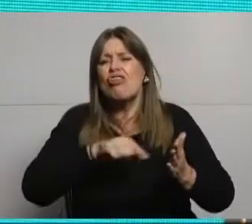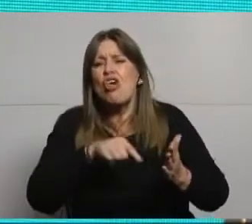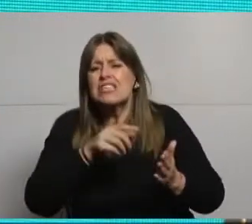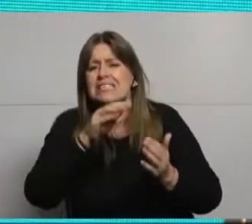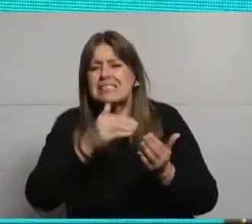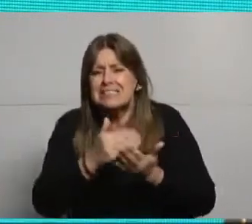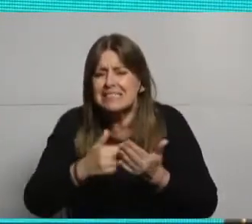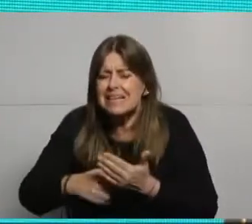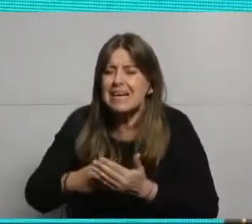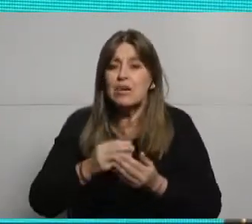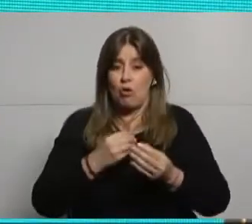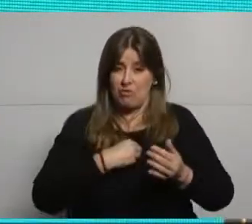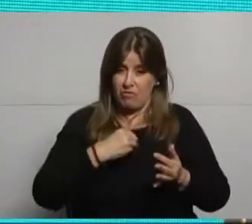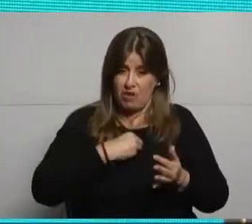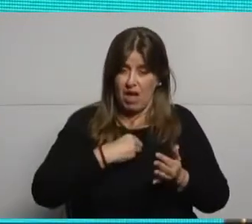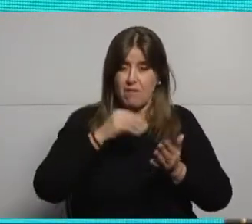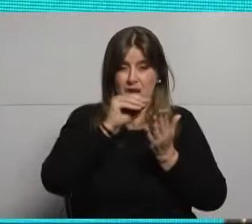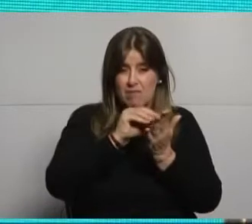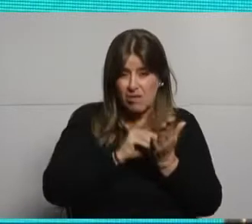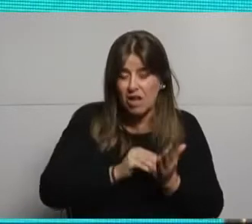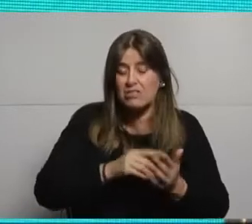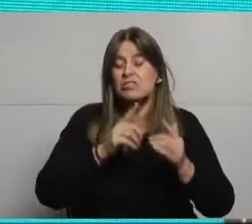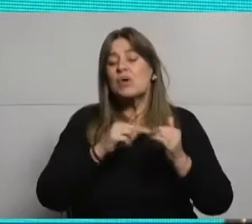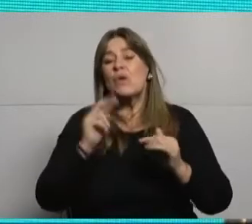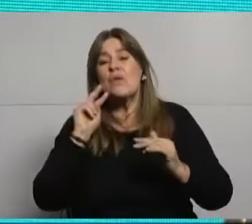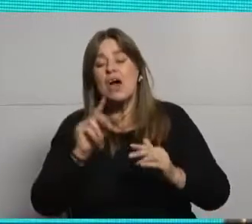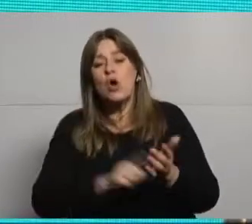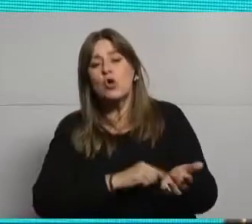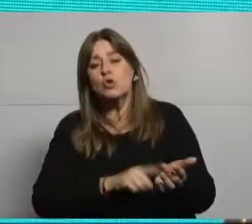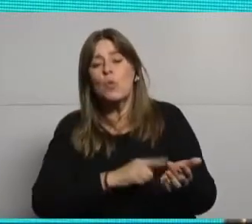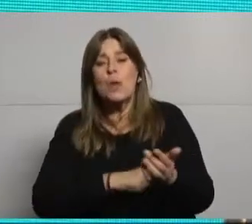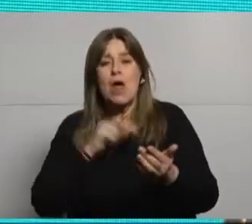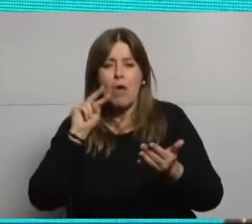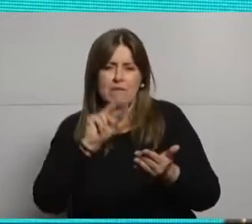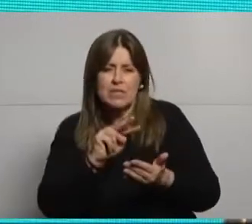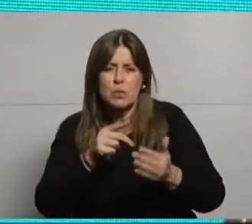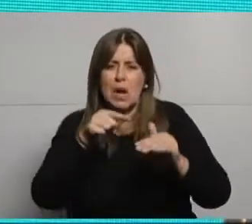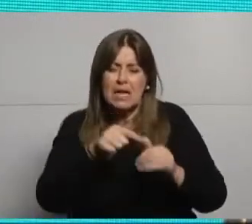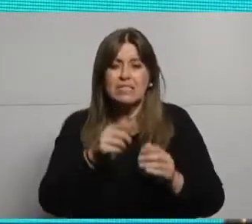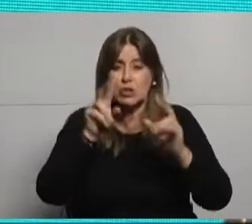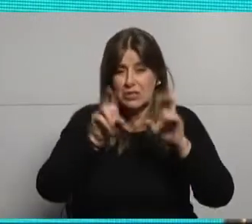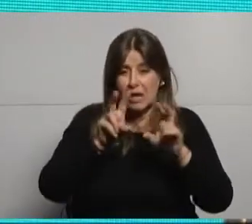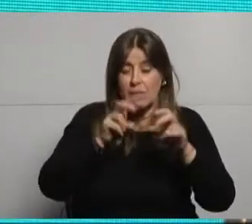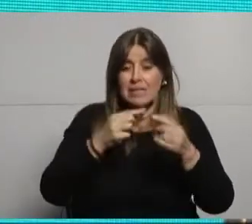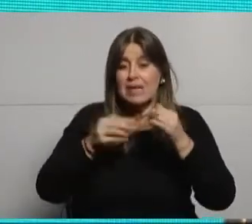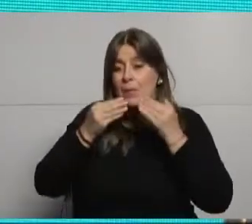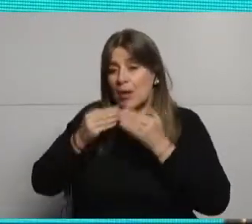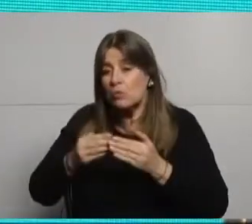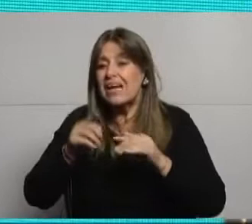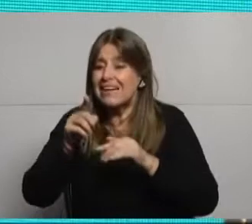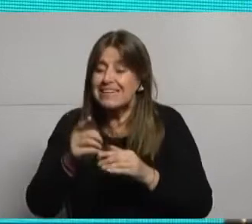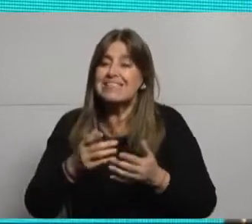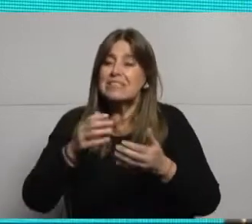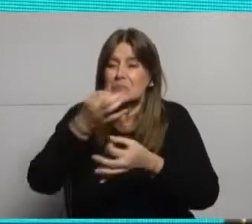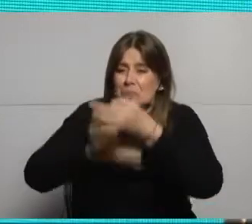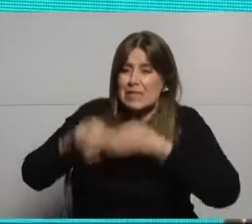fuentes, son confiables. Nosotros estamos acostumbrados a visualizar alguna de esos temas. Entonces, te queríamos preguntar acerca de